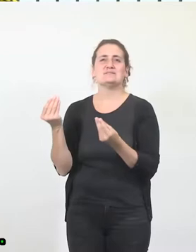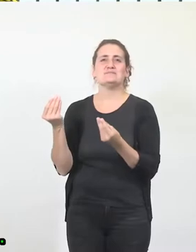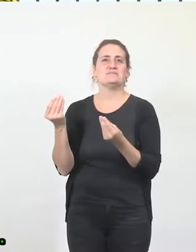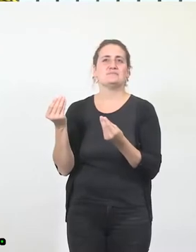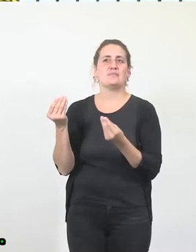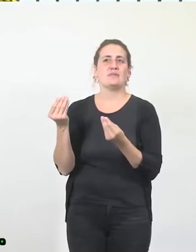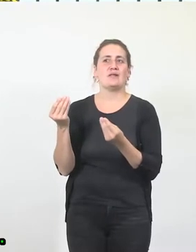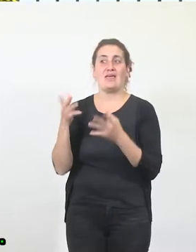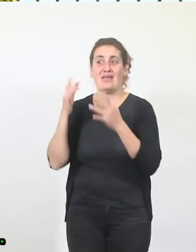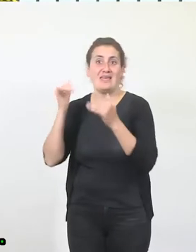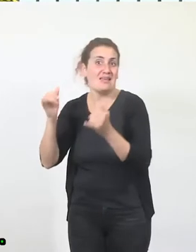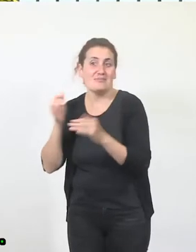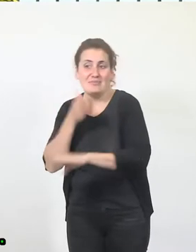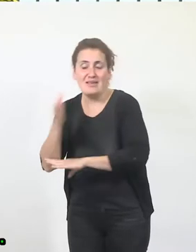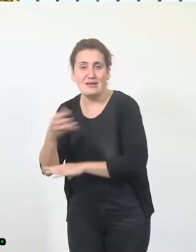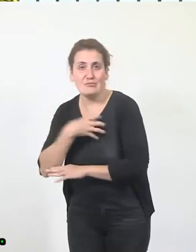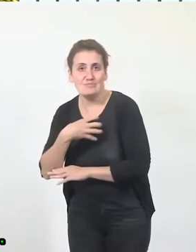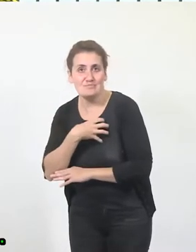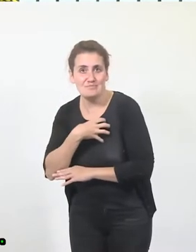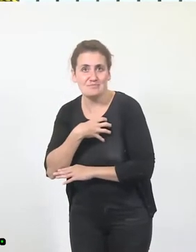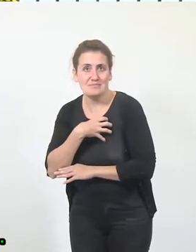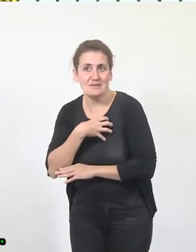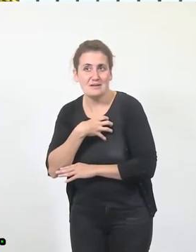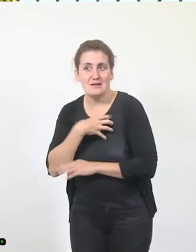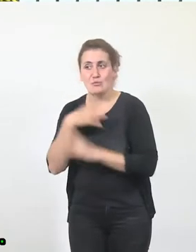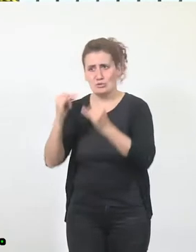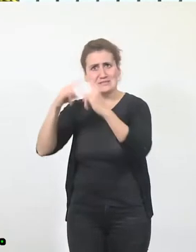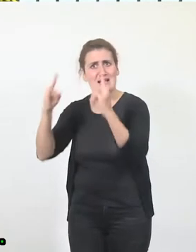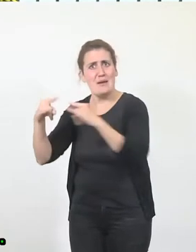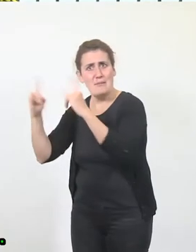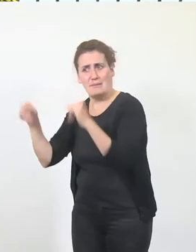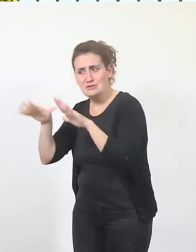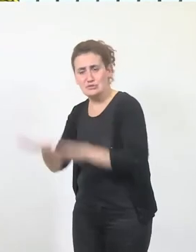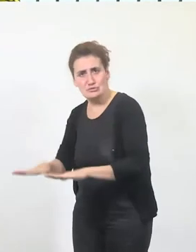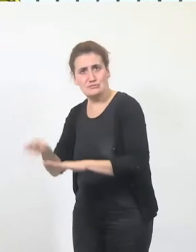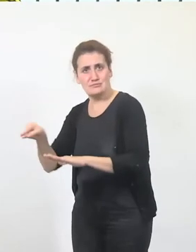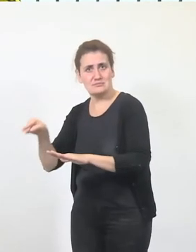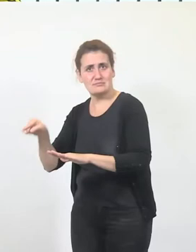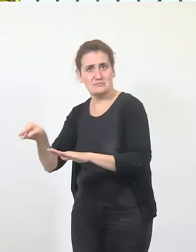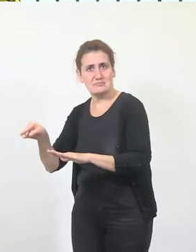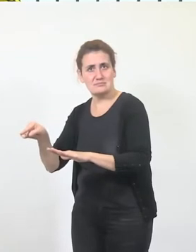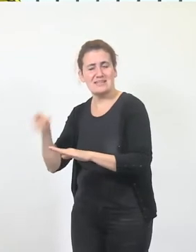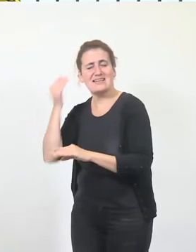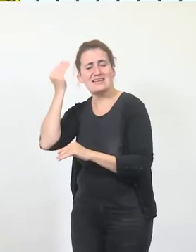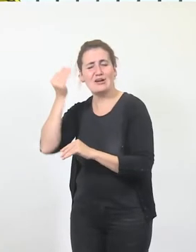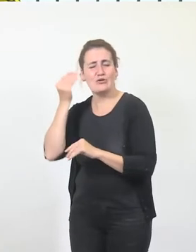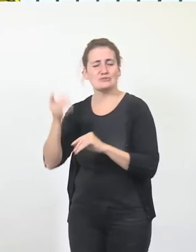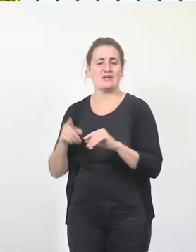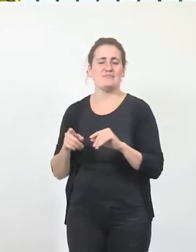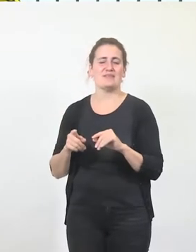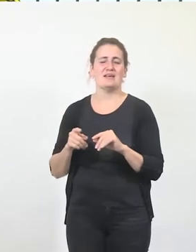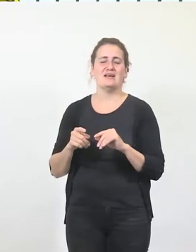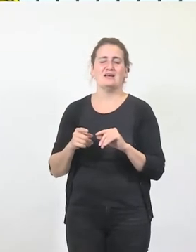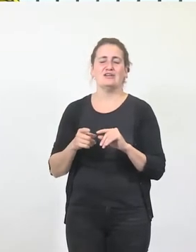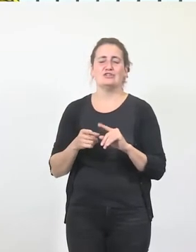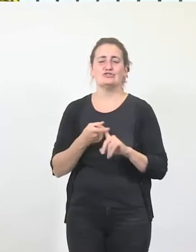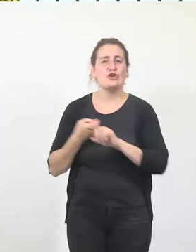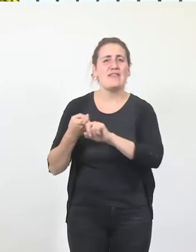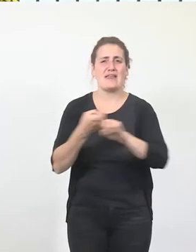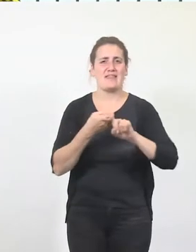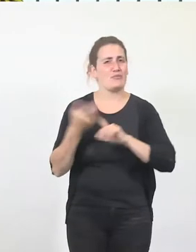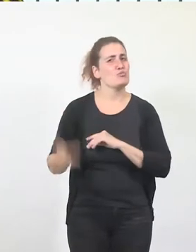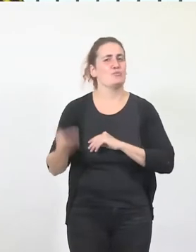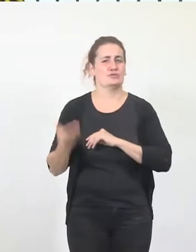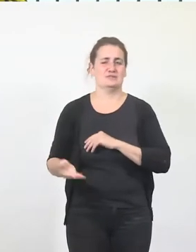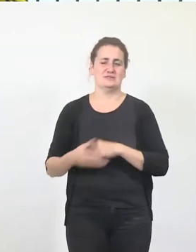no han podido ir, muchas han estado en los campamentos. Yo creo que es una solidaridad muy, muy, muy